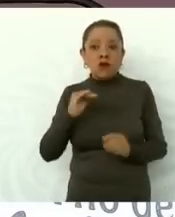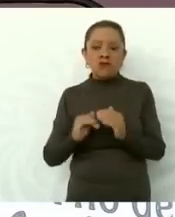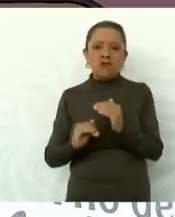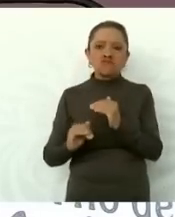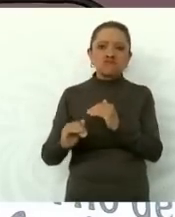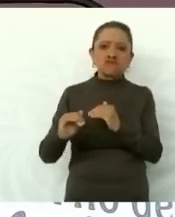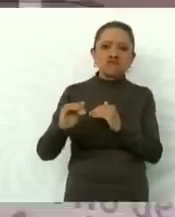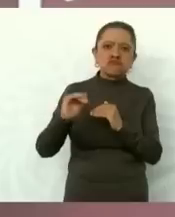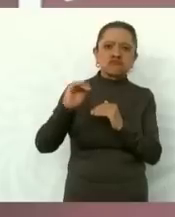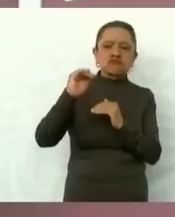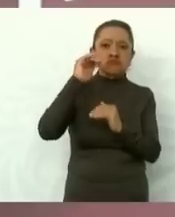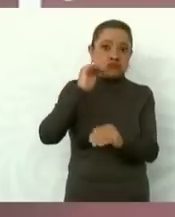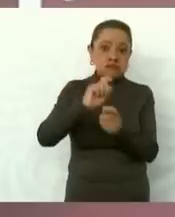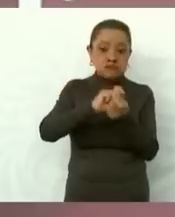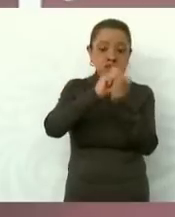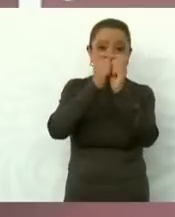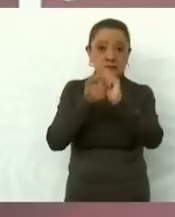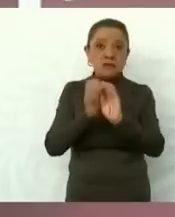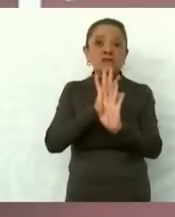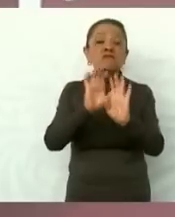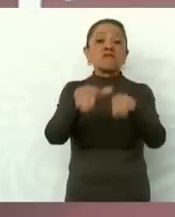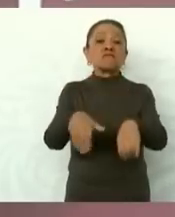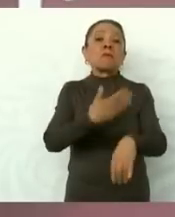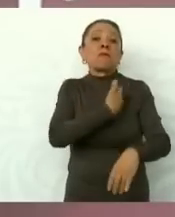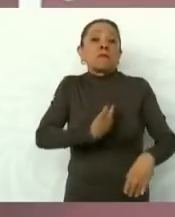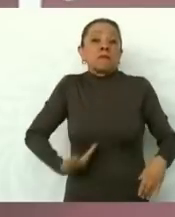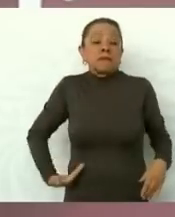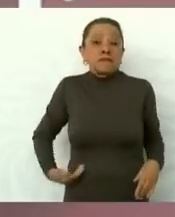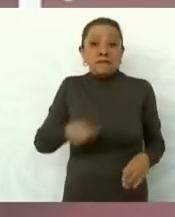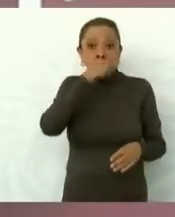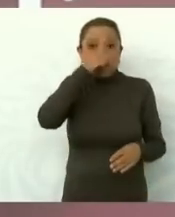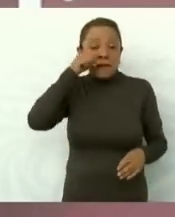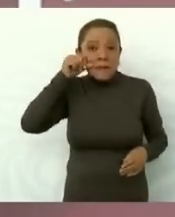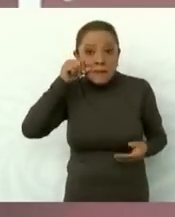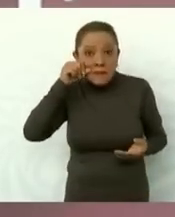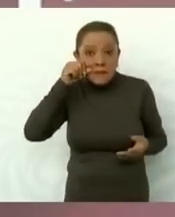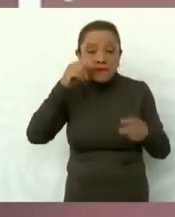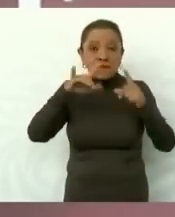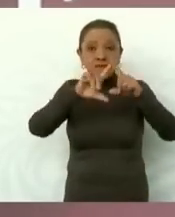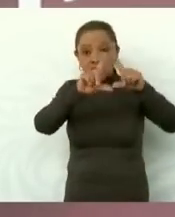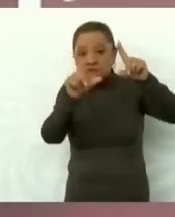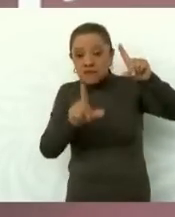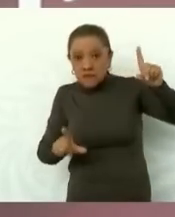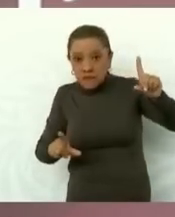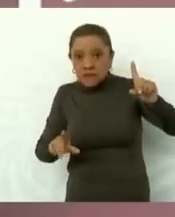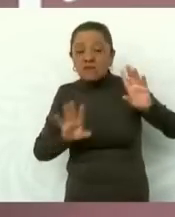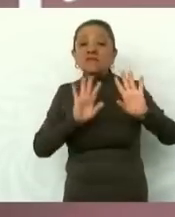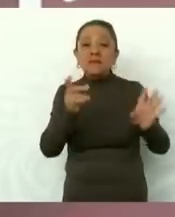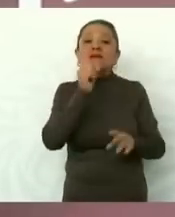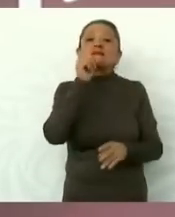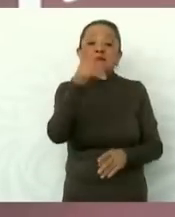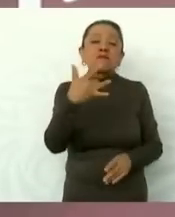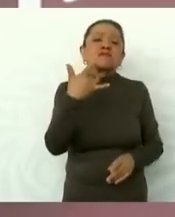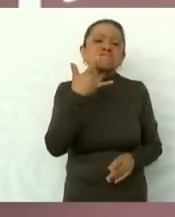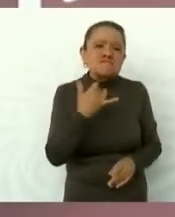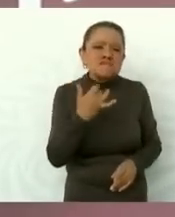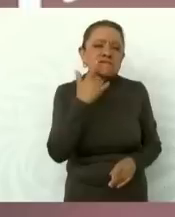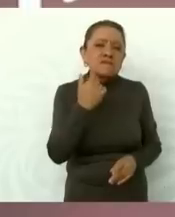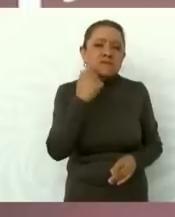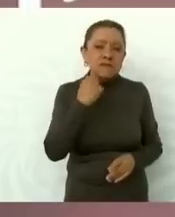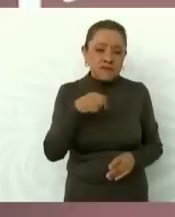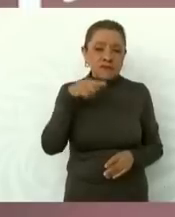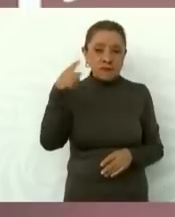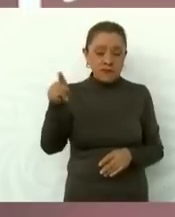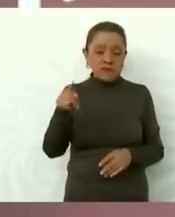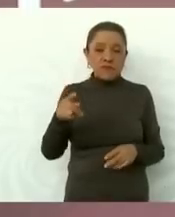esa transformación lucharon los liberales mexicanos para que se separara la Iglesia del Estado,